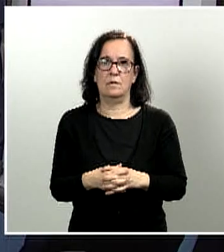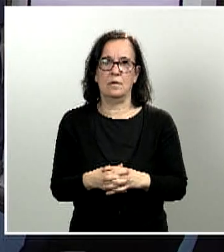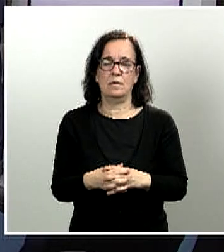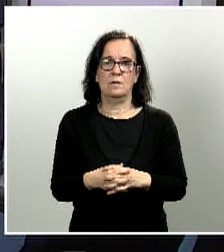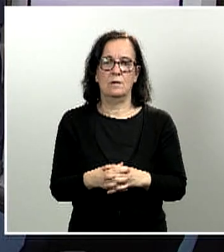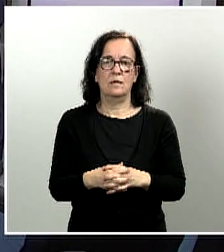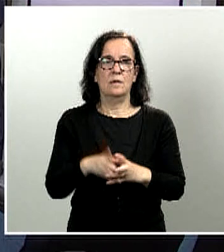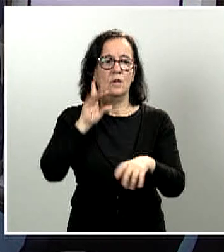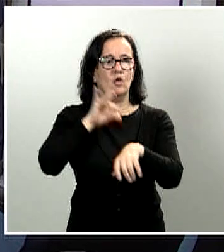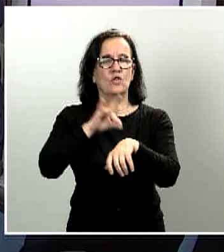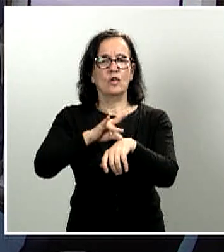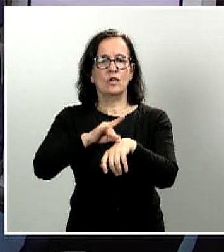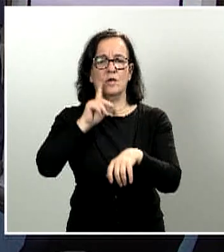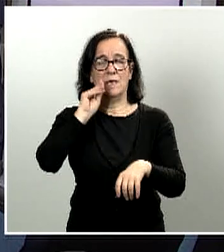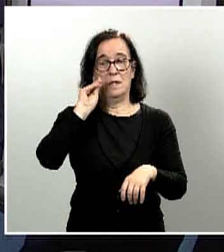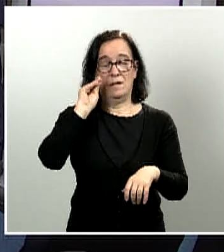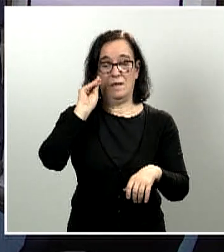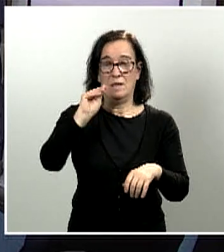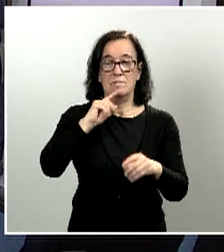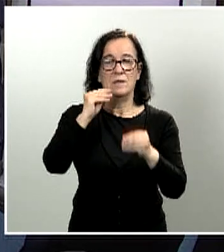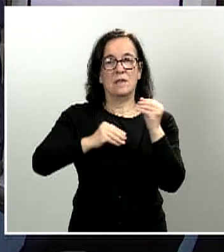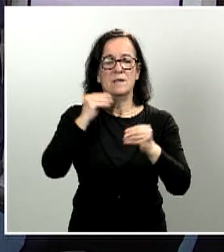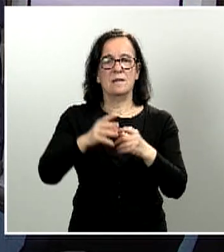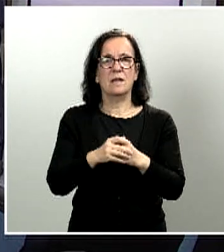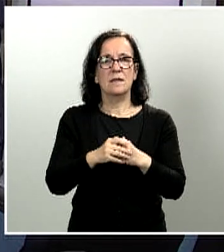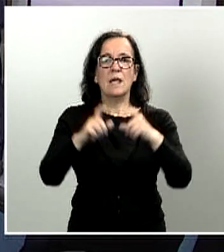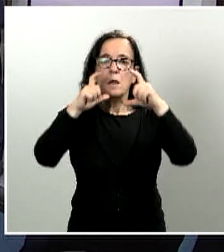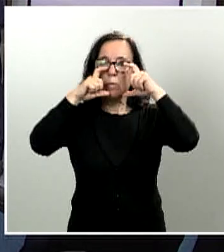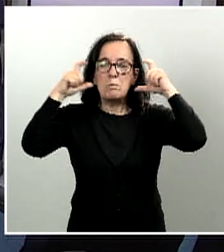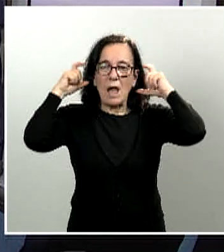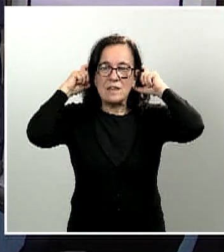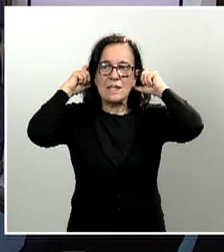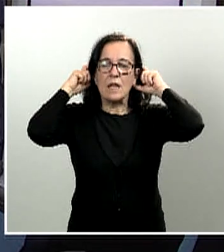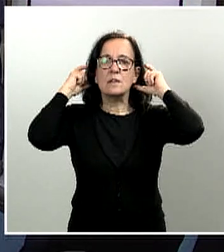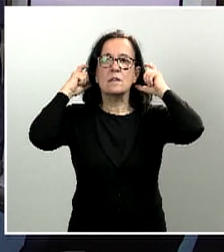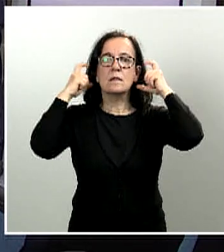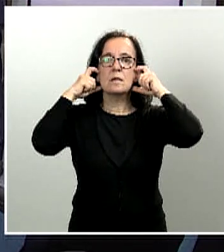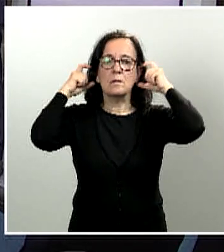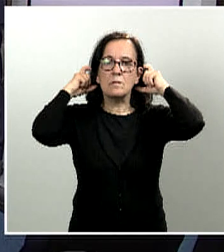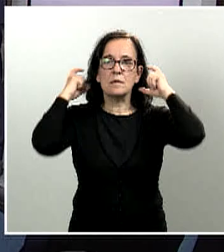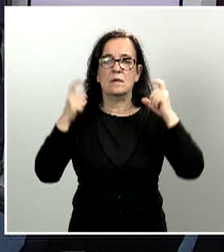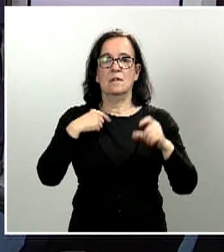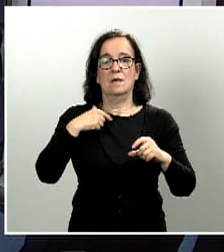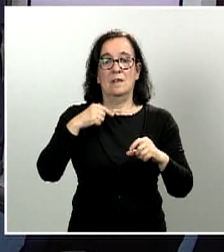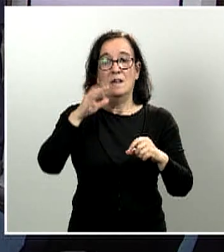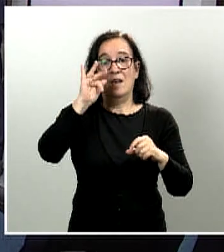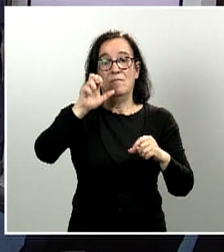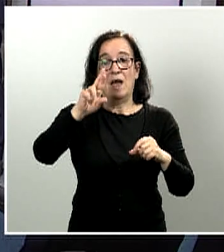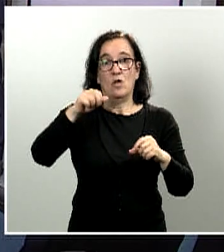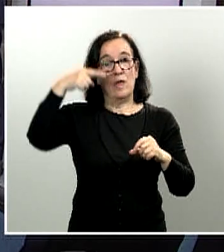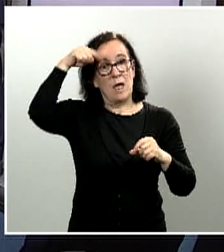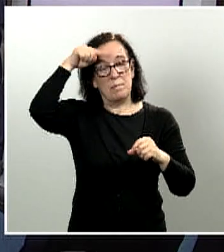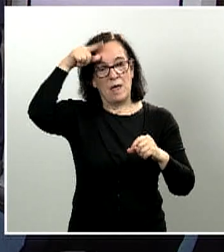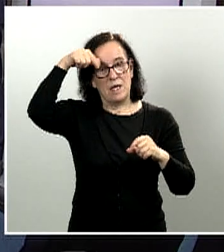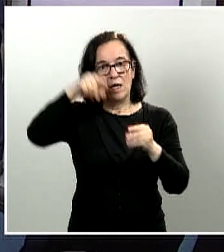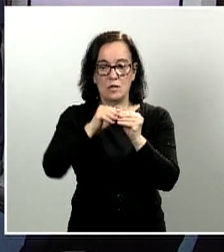Doctor, se pregunta también acerca de las mascarillas. El Faro de Melilla dice que hay muchos ciudadanos que están fabricando y